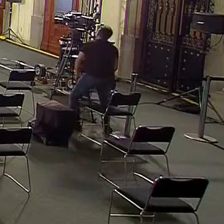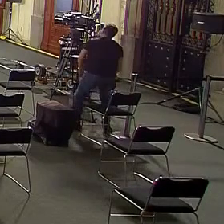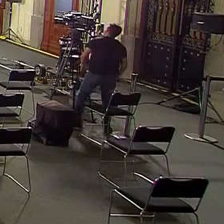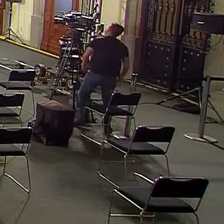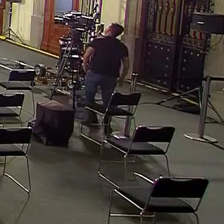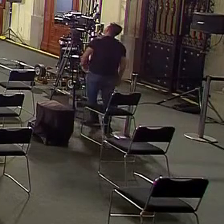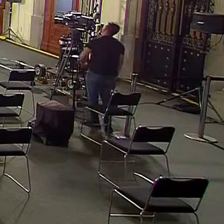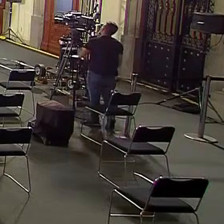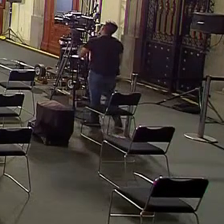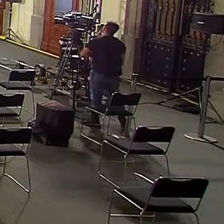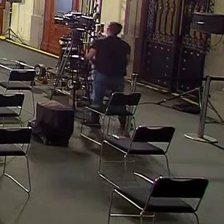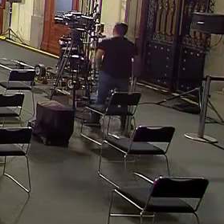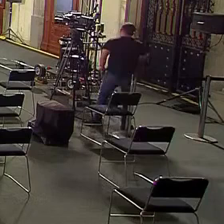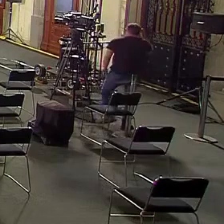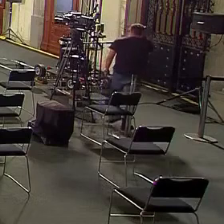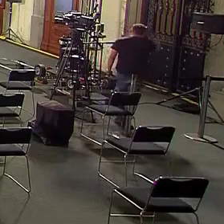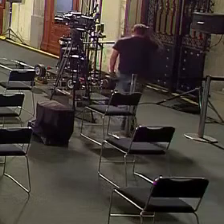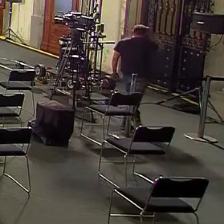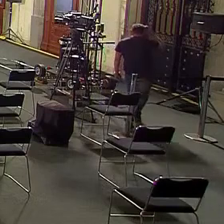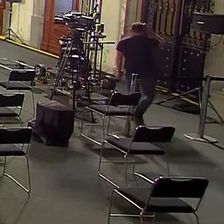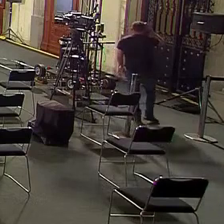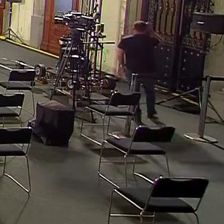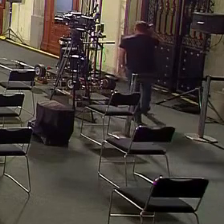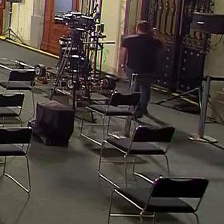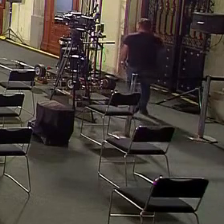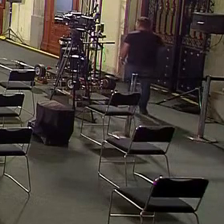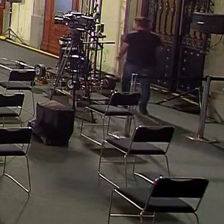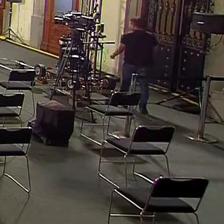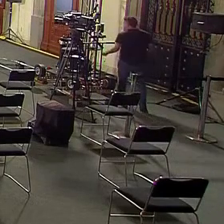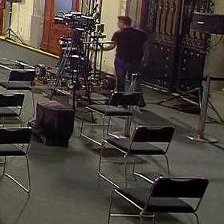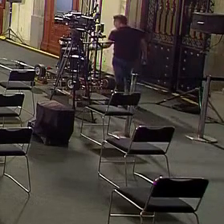¿Puede quitar el manos libres, por favor?